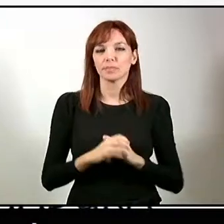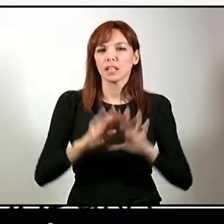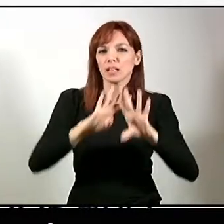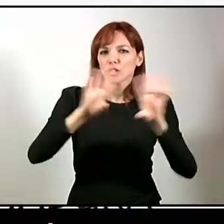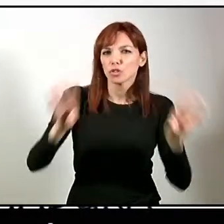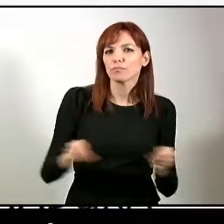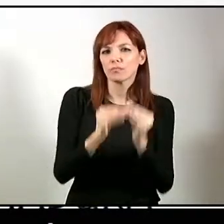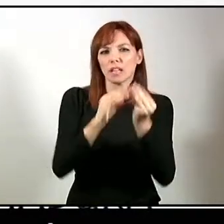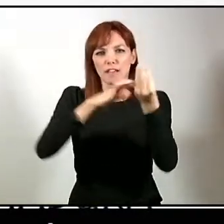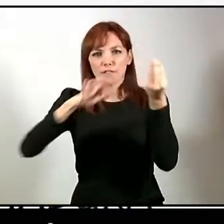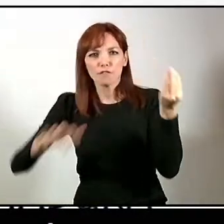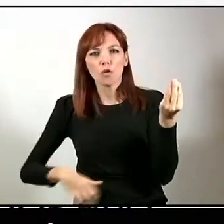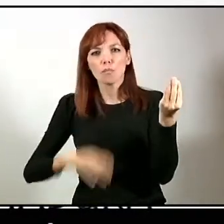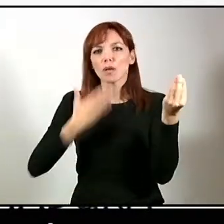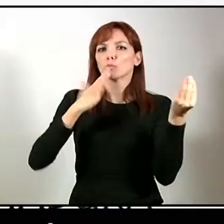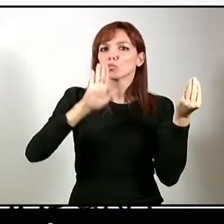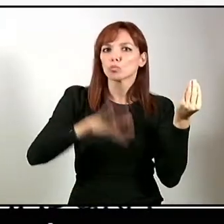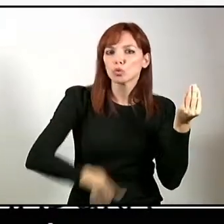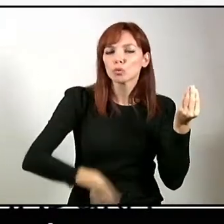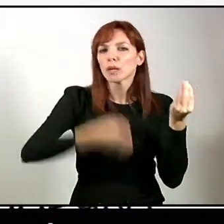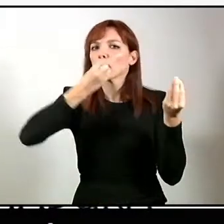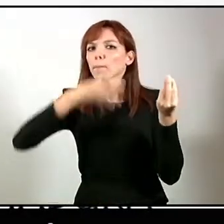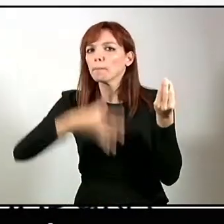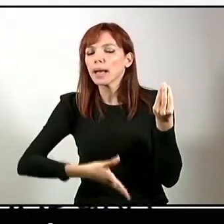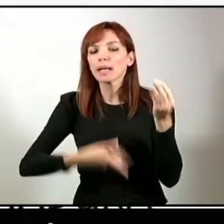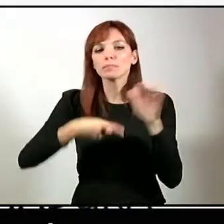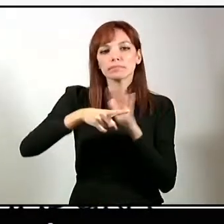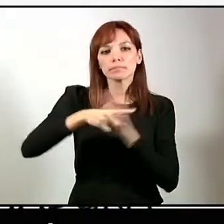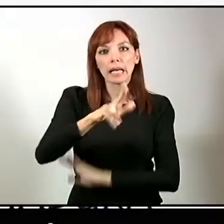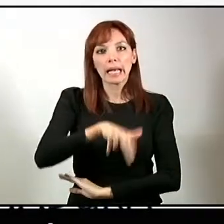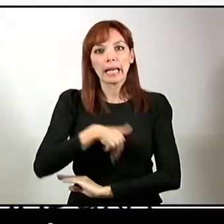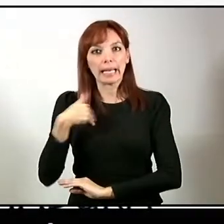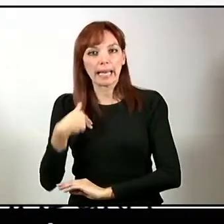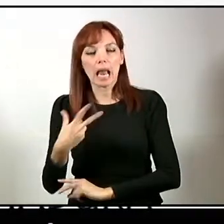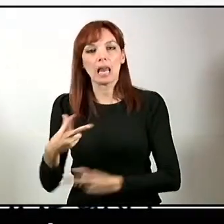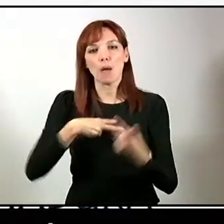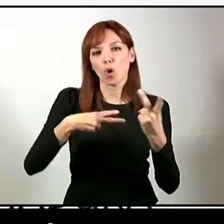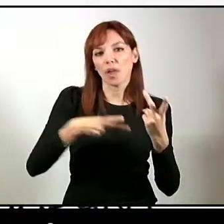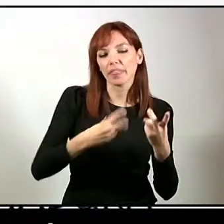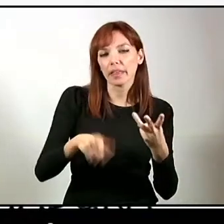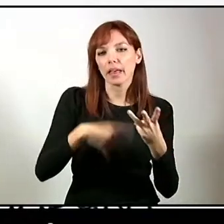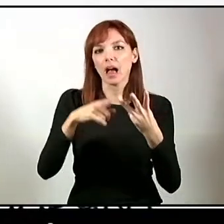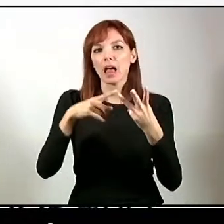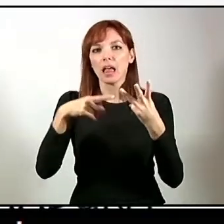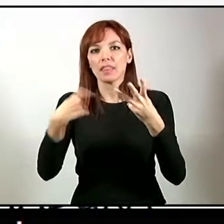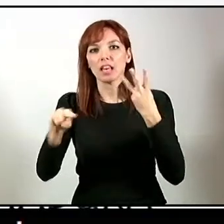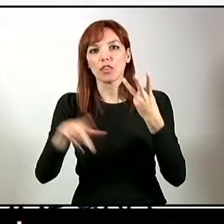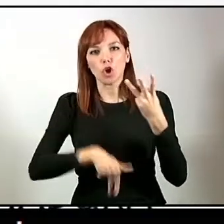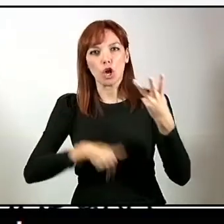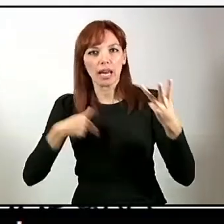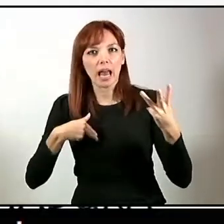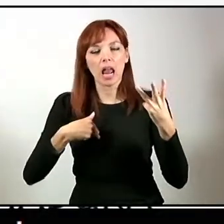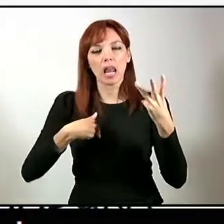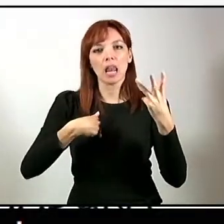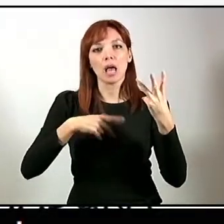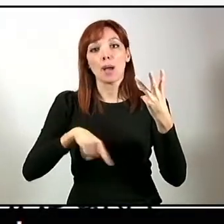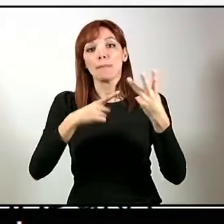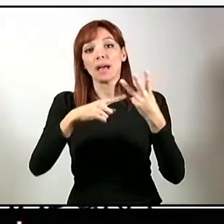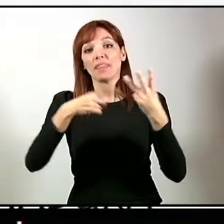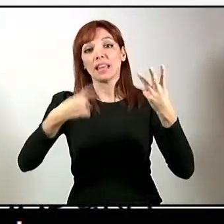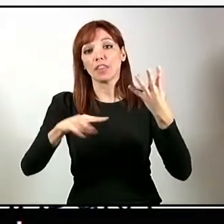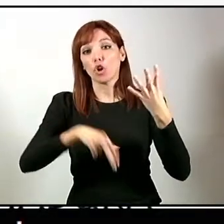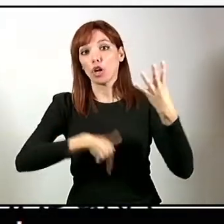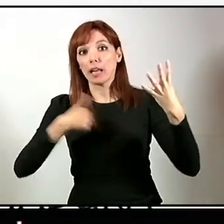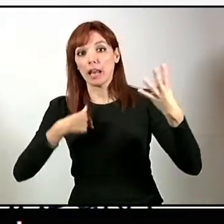informes favorables de la Intervención General, de la Abogacía General, de la Dirección General de Fondos y de la Dirección General